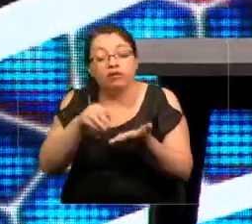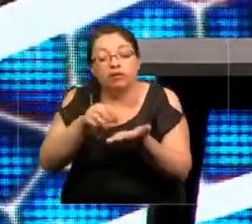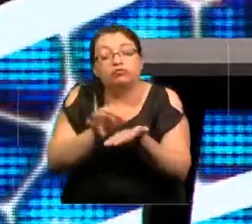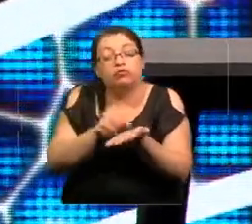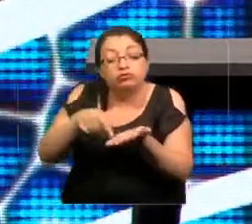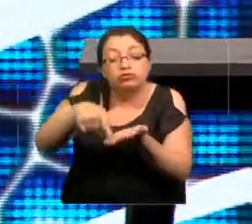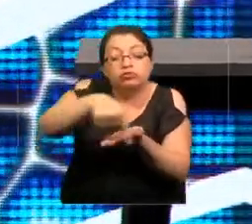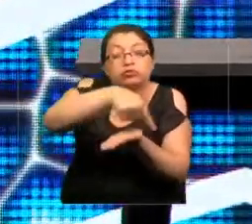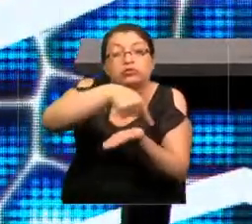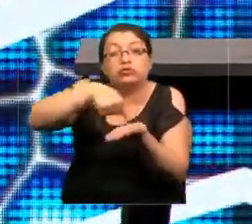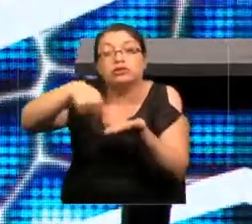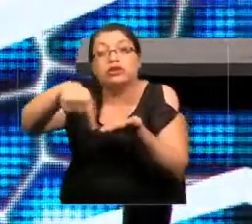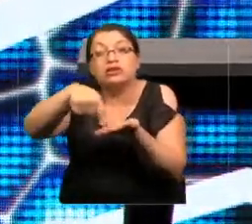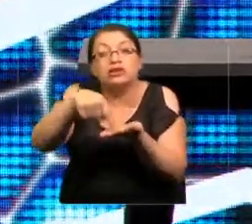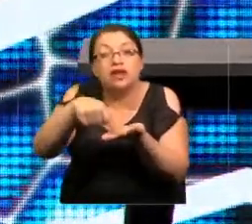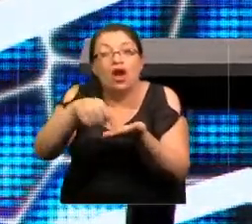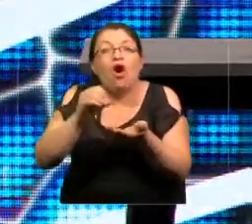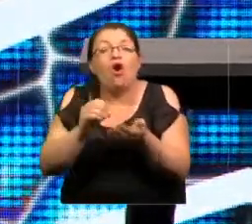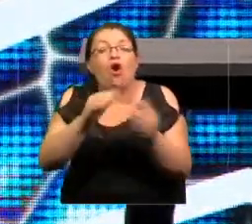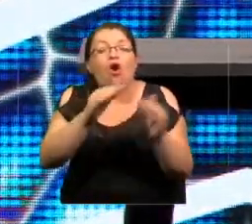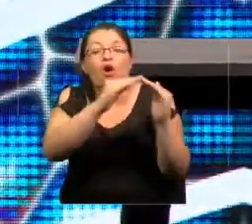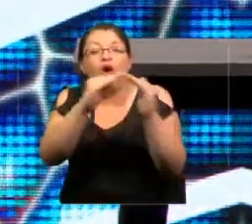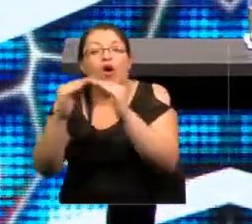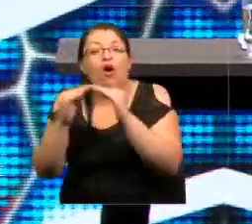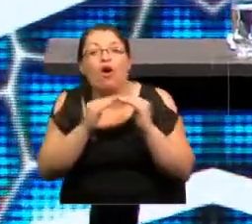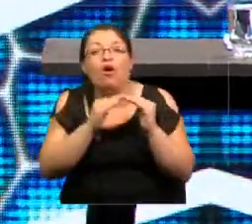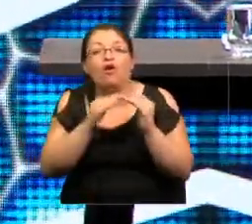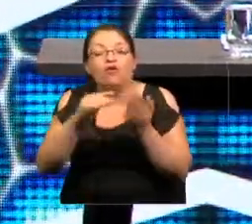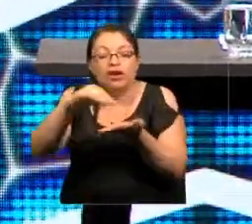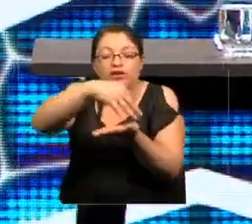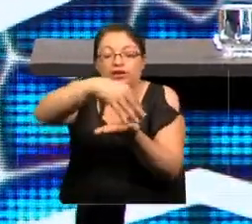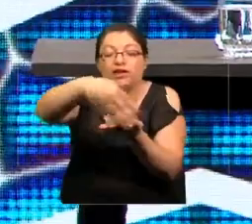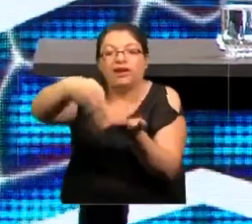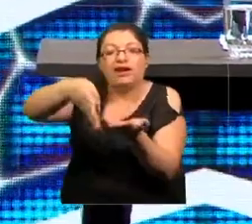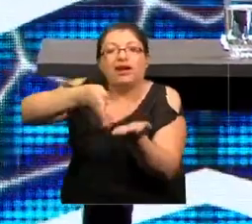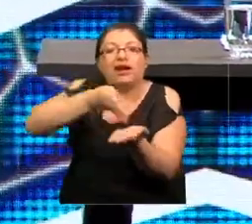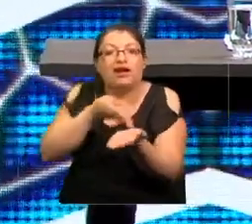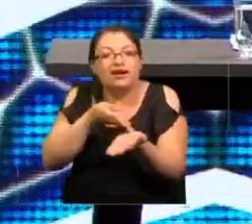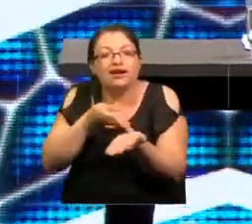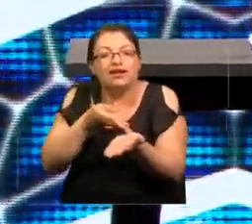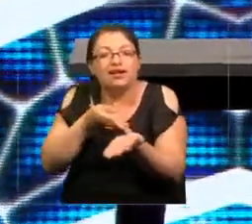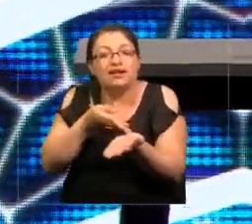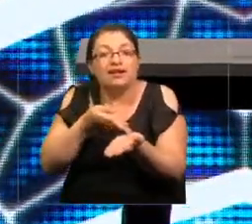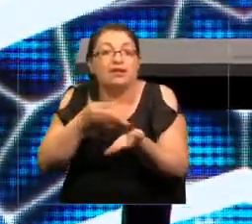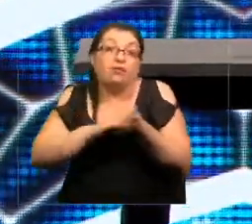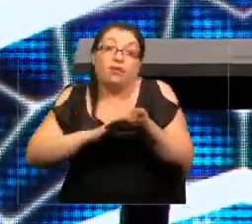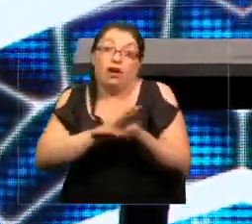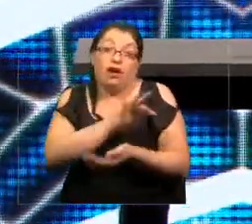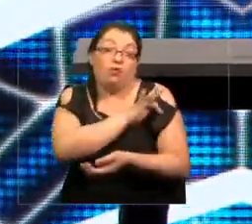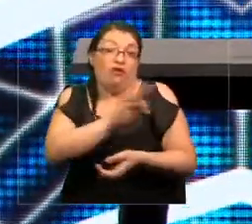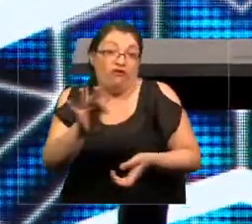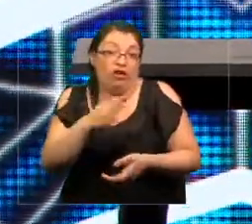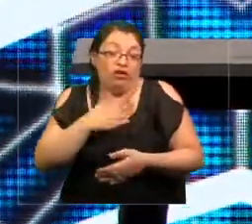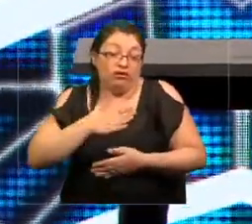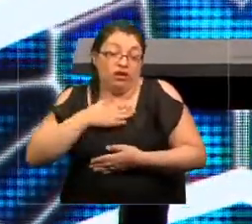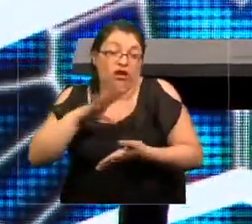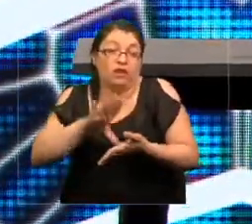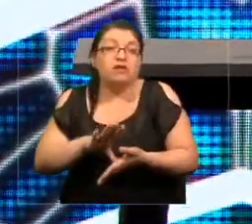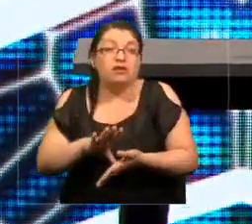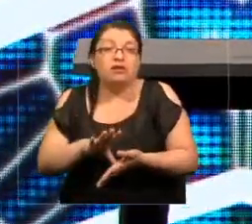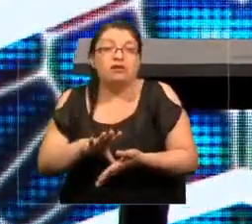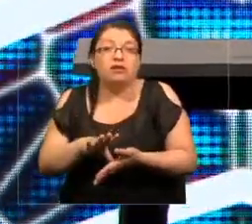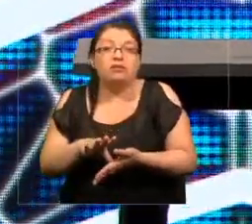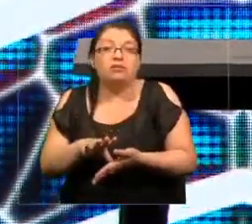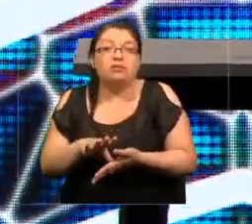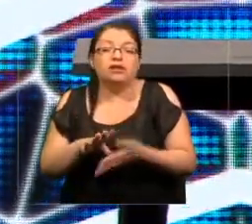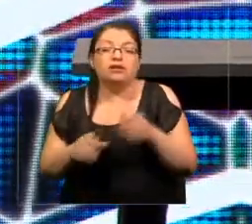y vamos a ver los barrios que están alrededor de estas ciudades tomando el ejemplo de francia mi país la crisis